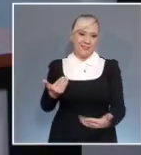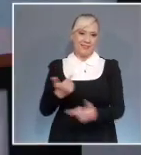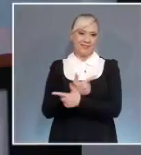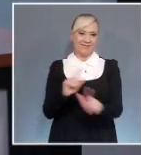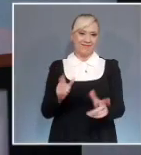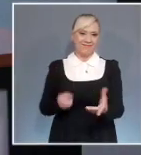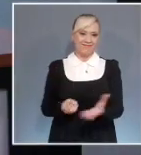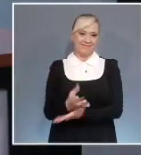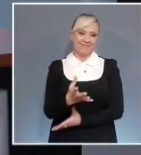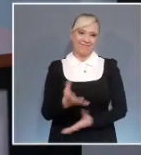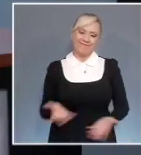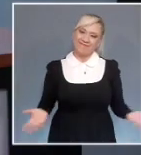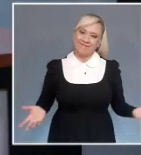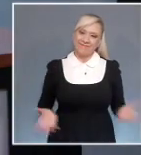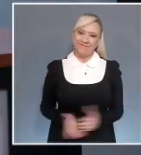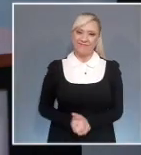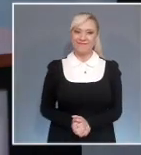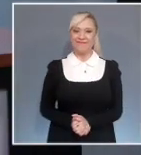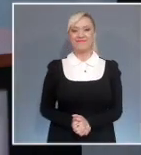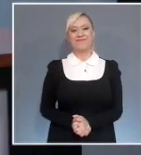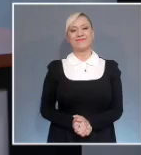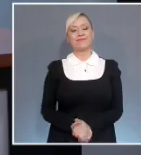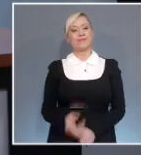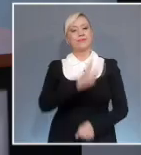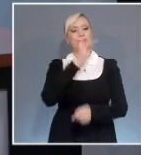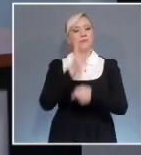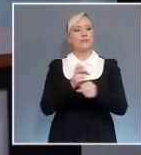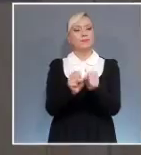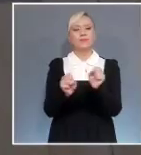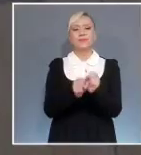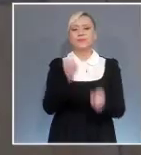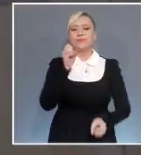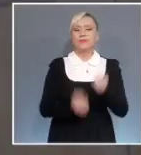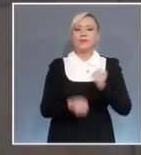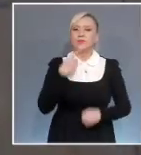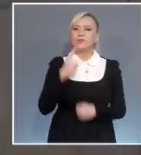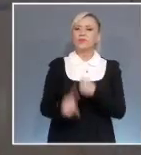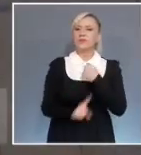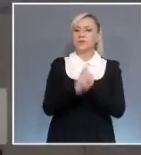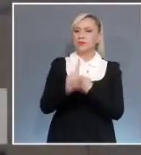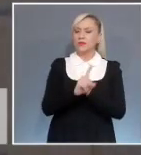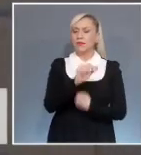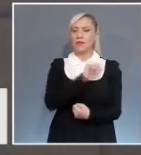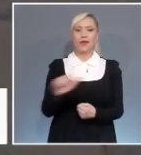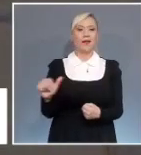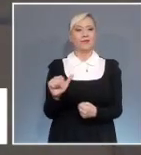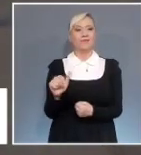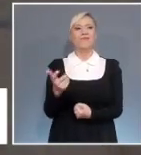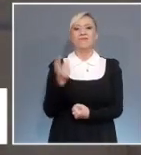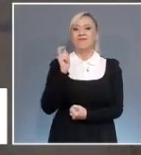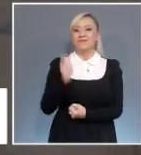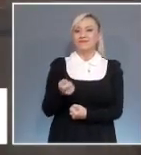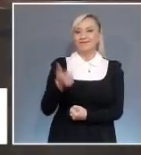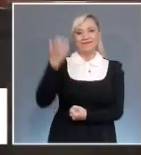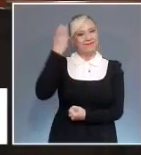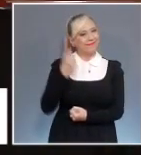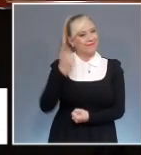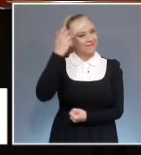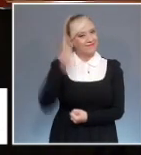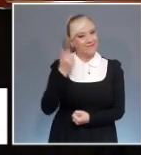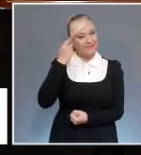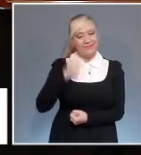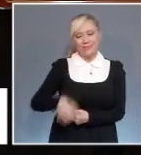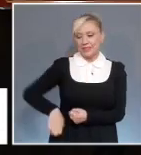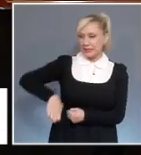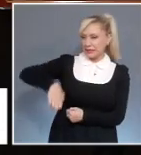En tanto, la segunda sala de la Corte estableció que los conflictos inherentes a las prestaciones de seguridad social, de pensión por cesantía,